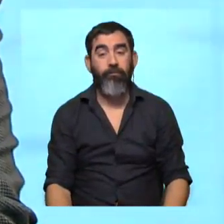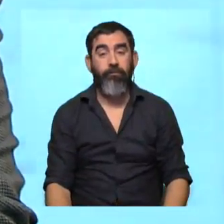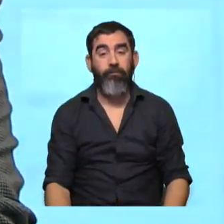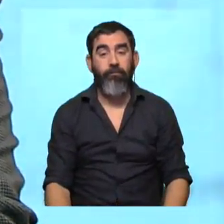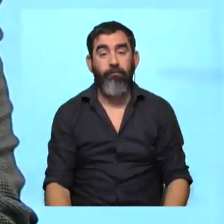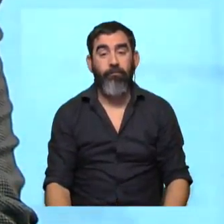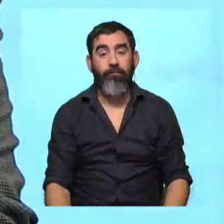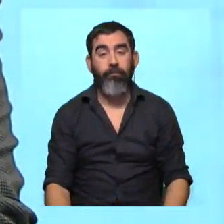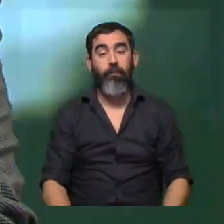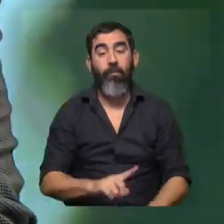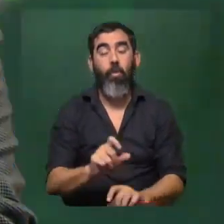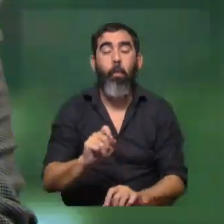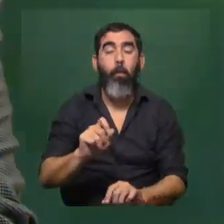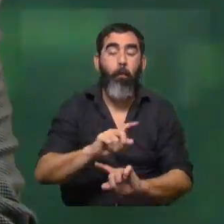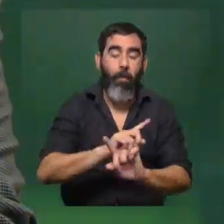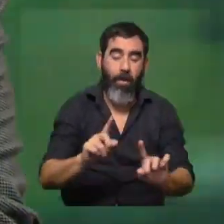está mal.